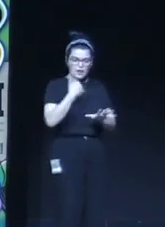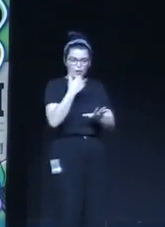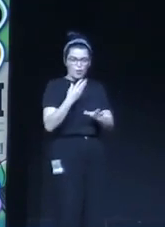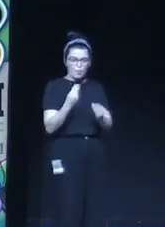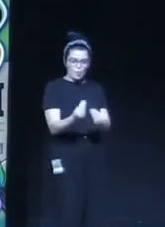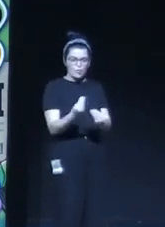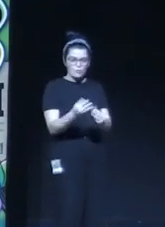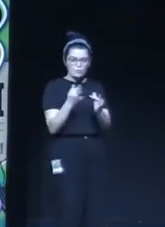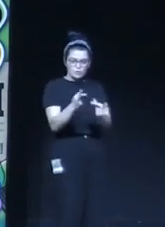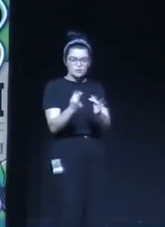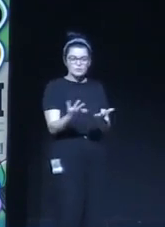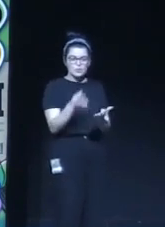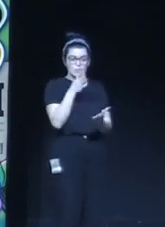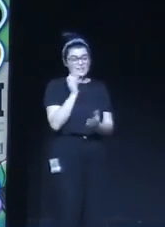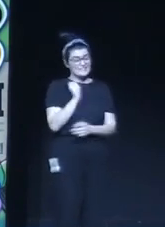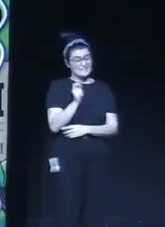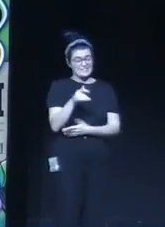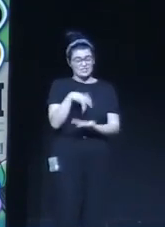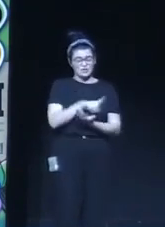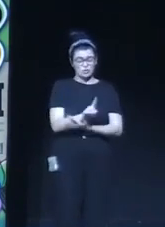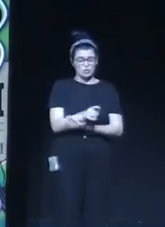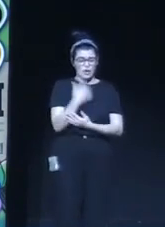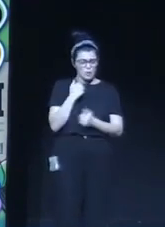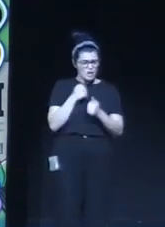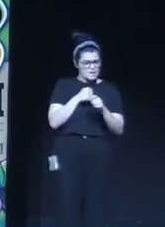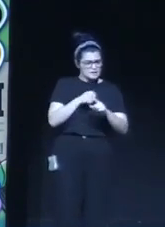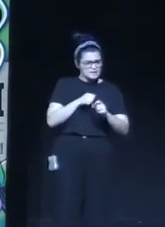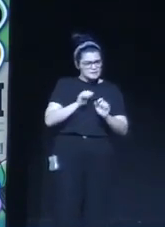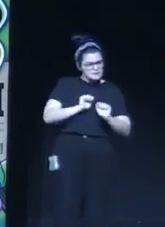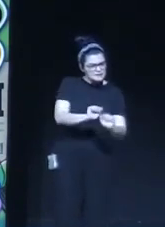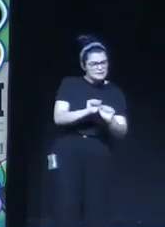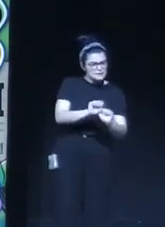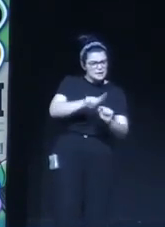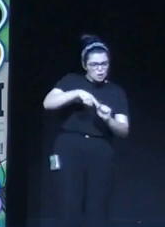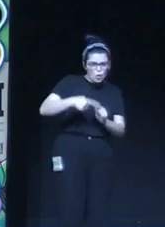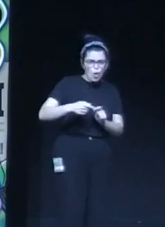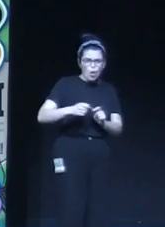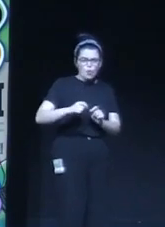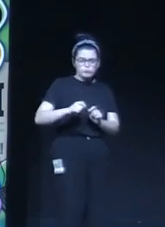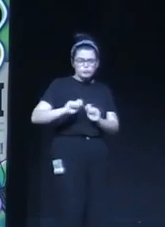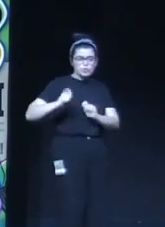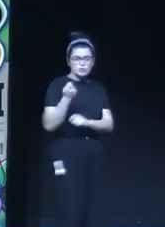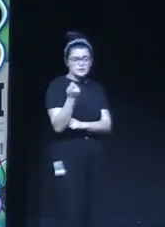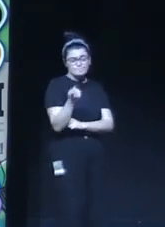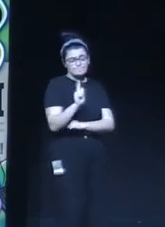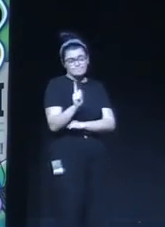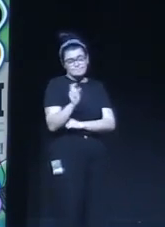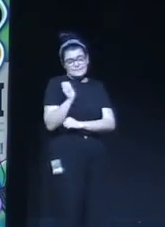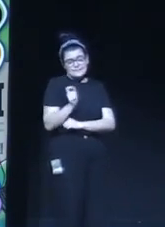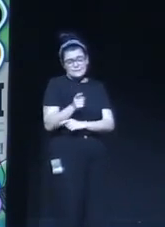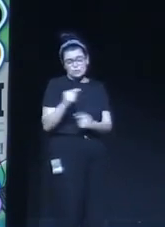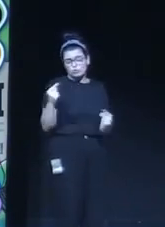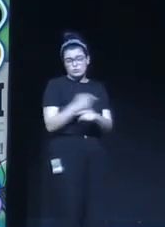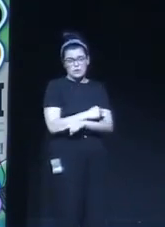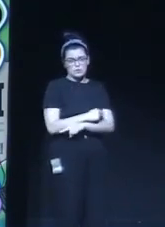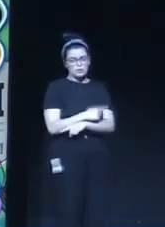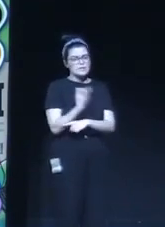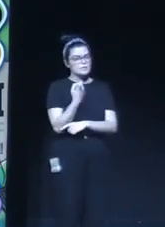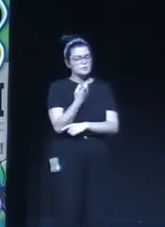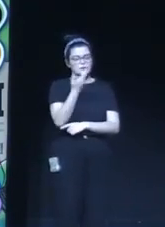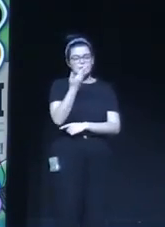así. Ya. Entonces, la capacidad de resistencia de minorías y de grupos es muy importante para vivir con